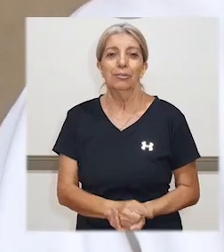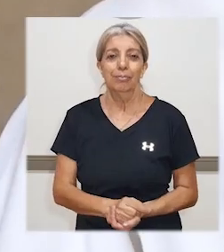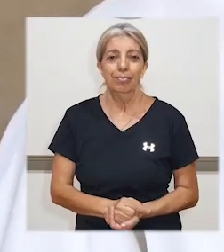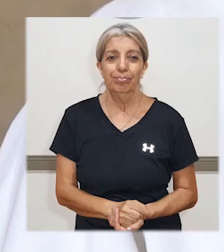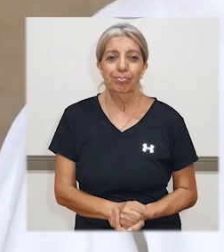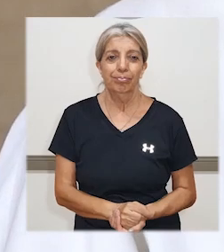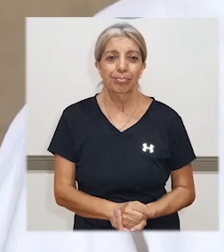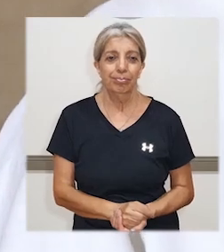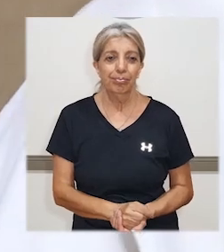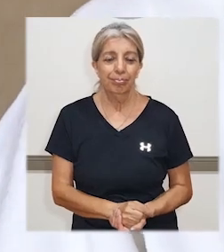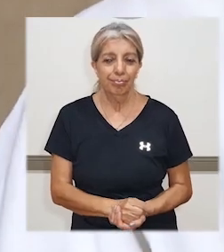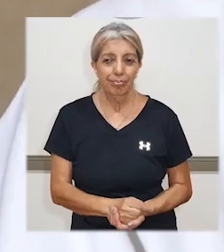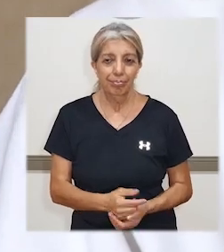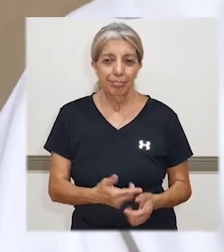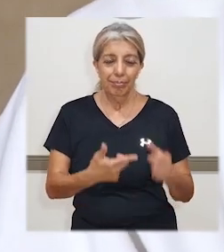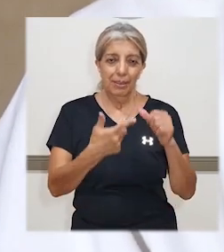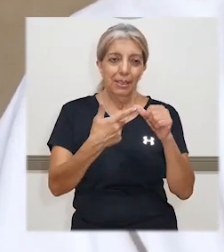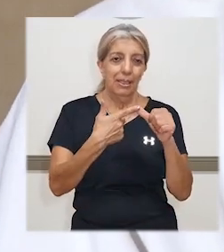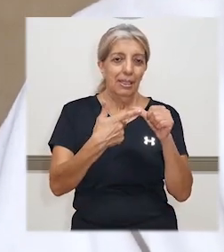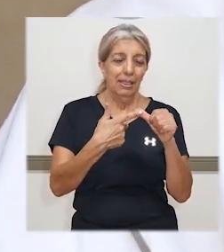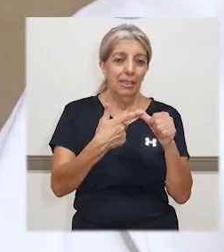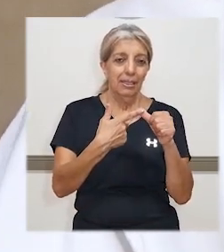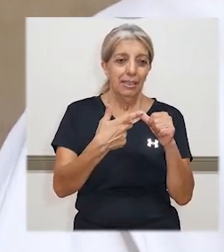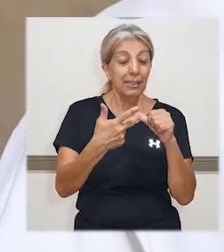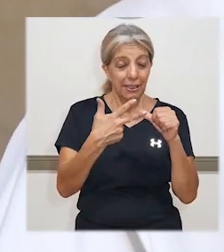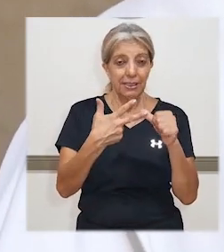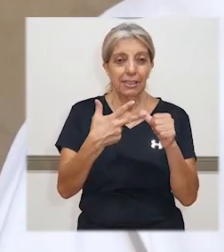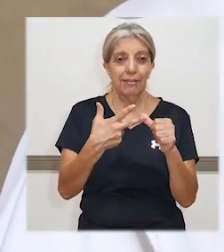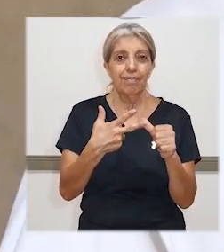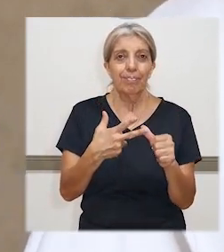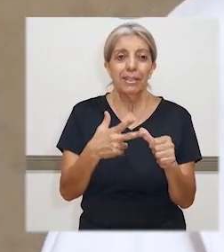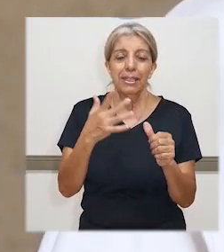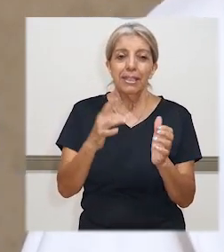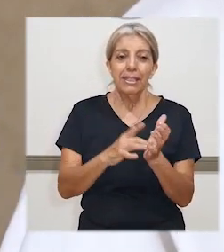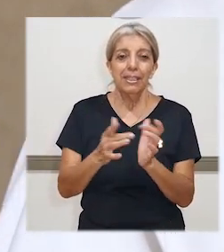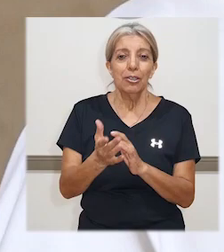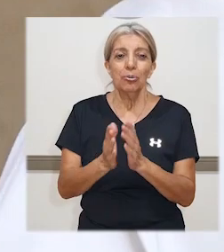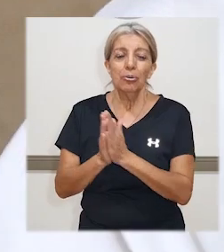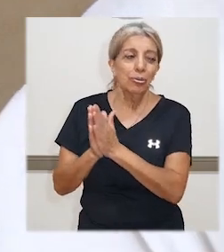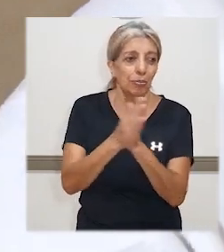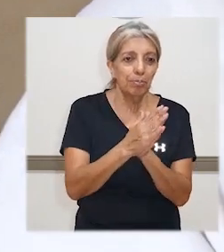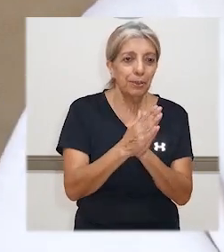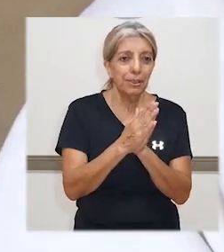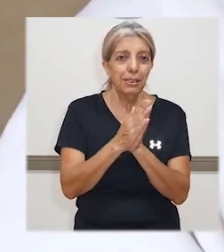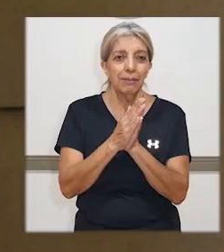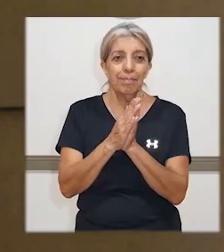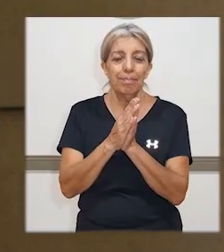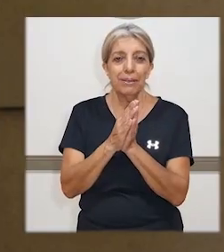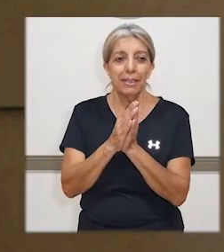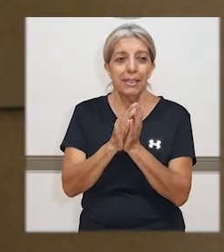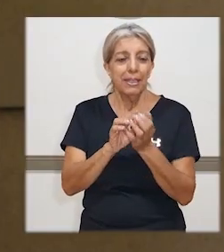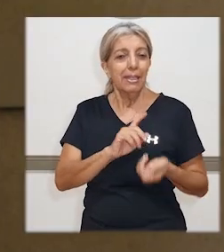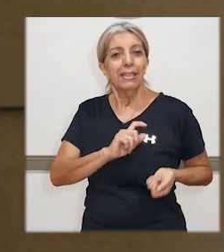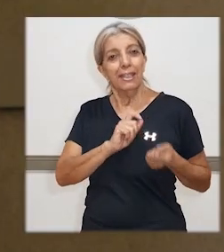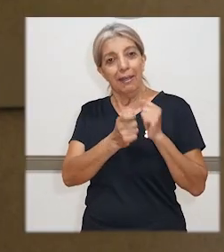Jesús también nos invita a ingresar a un modo de vida distinto, a un modo de vida donde la mirada, donde el